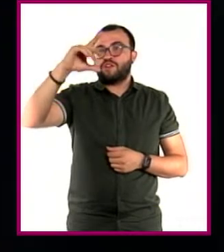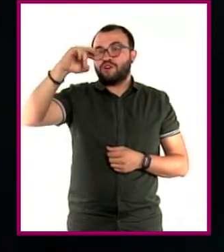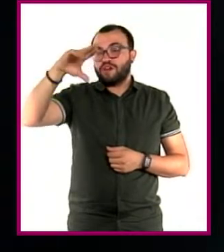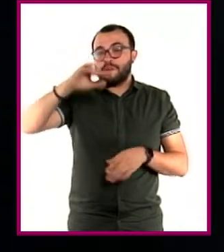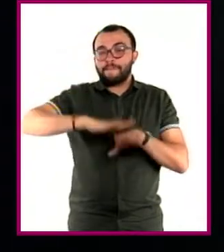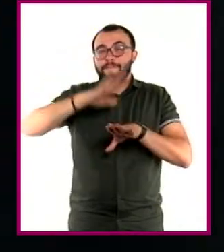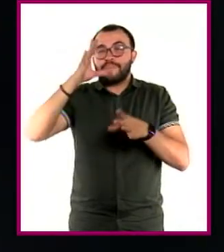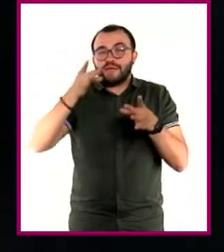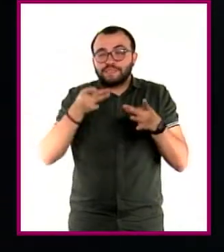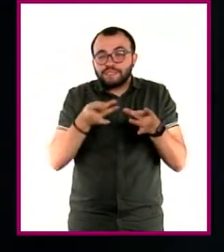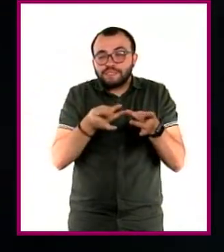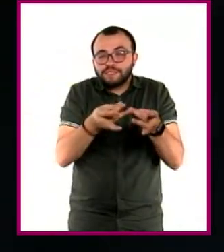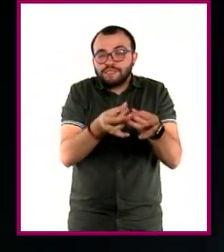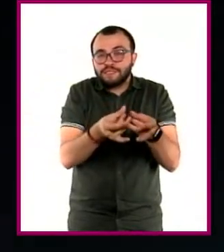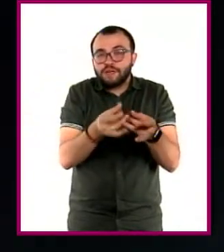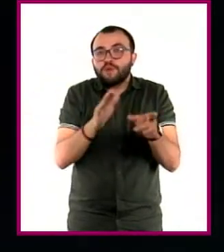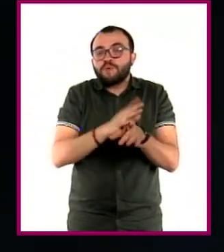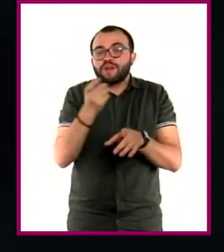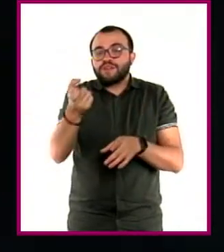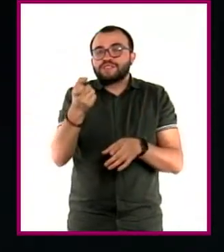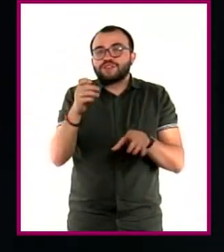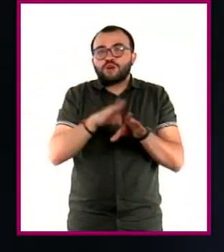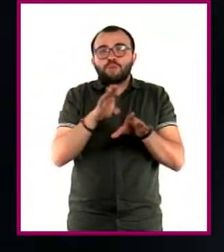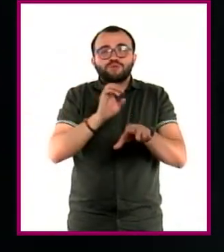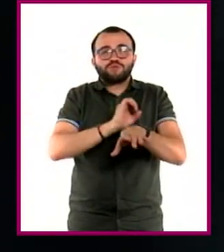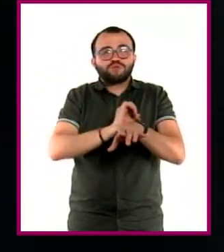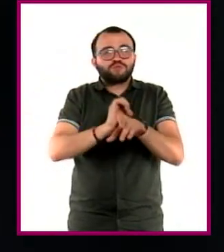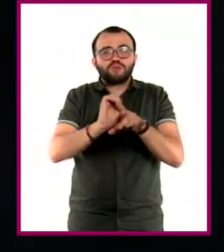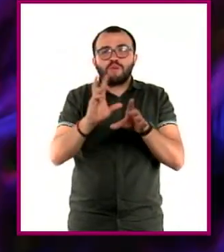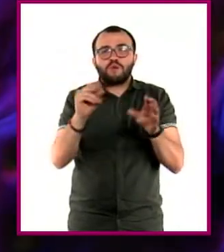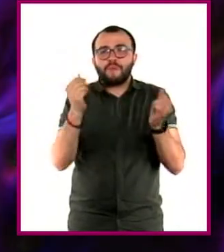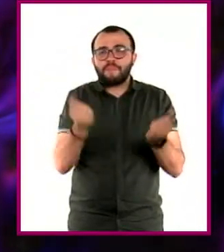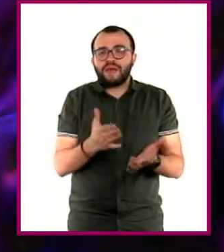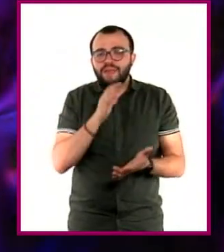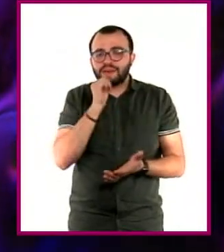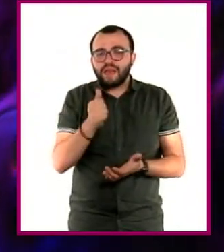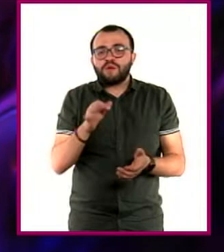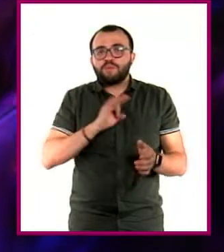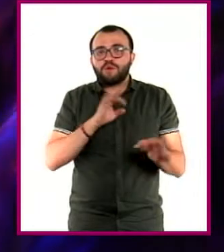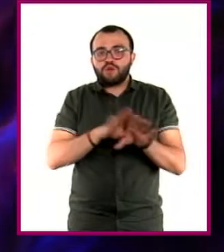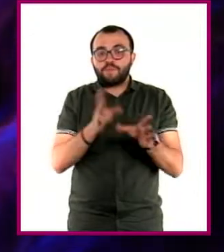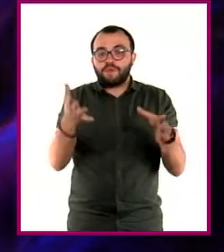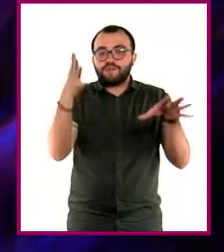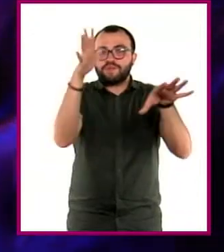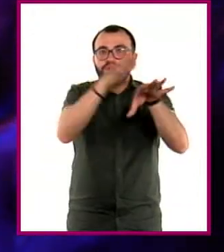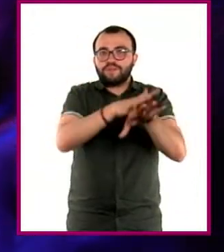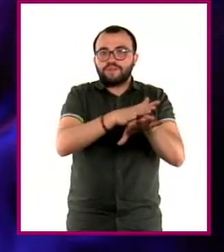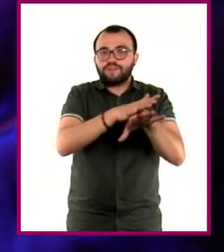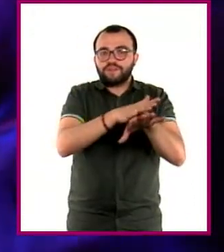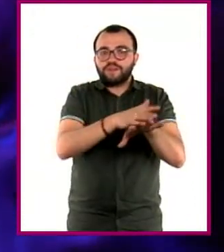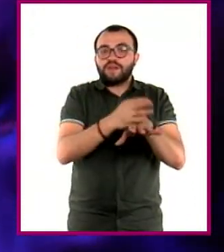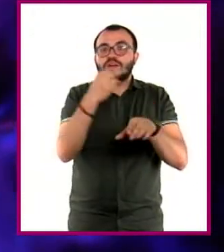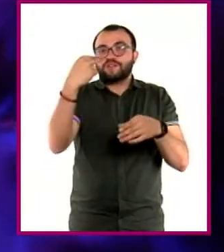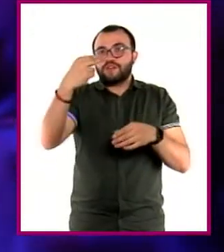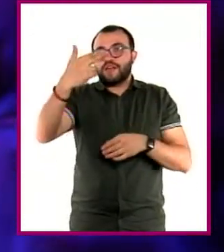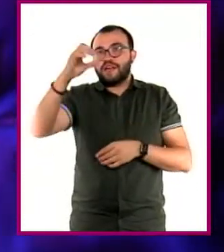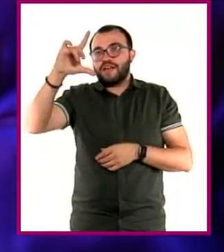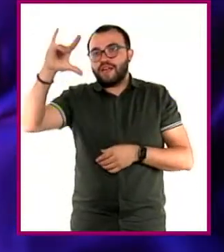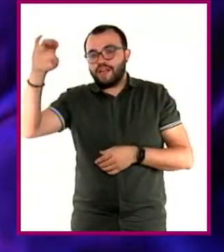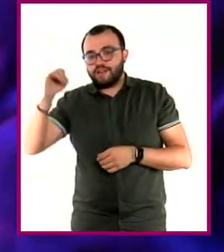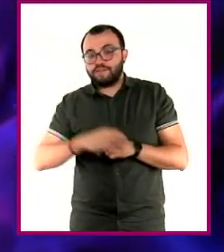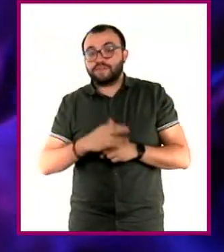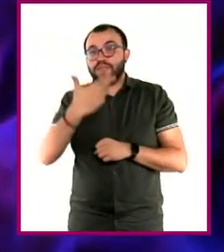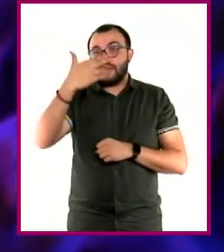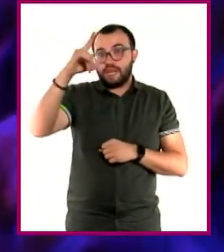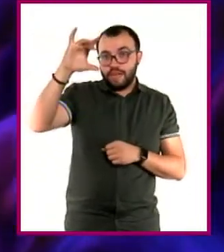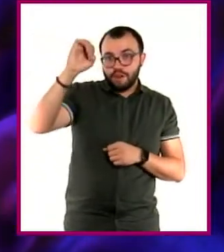ser solo un protón. Este se puede fusionar con otros núcleos de hidrógeno formando helio. El helio se puede fusionar